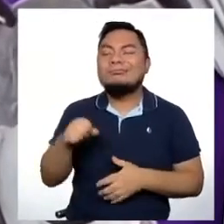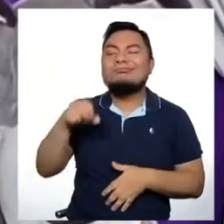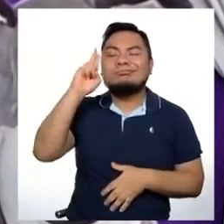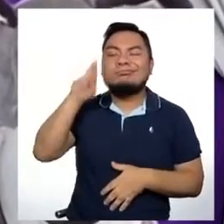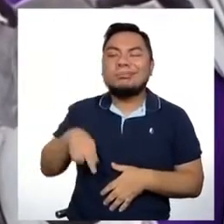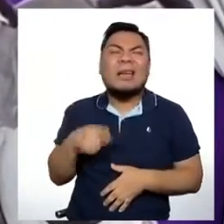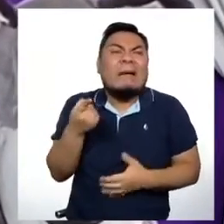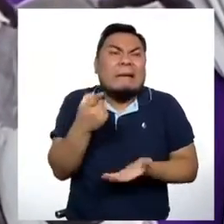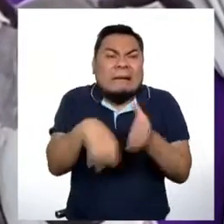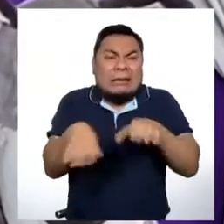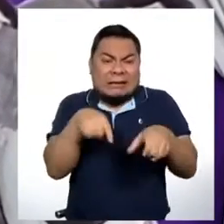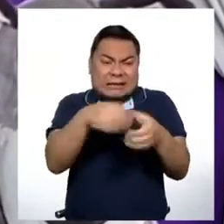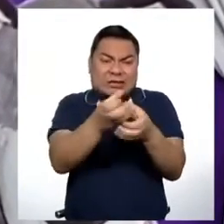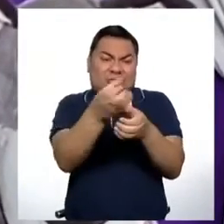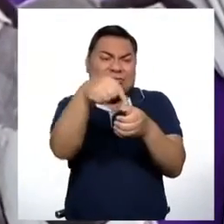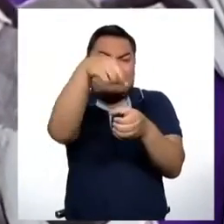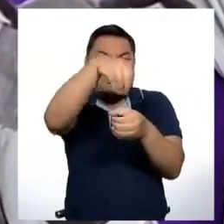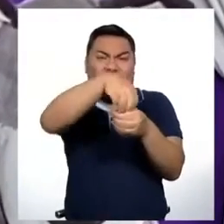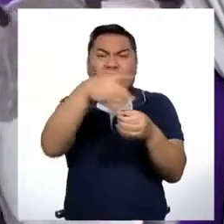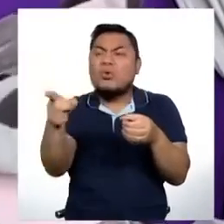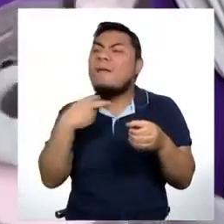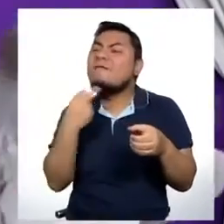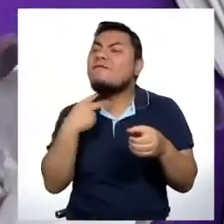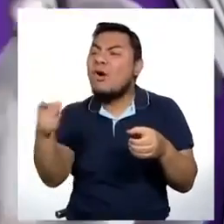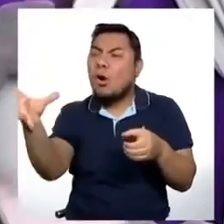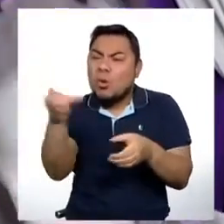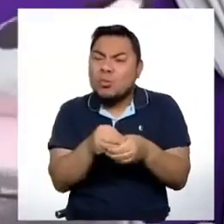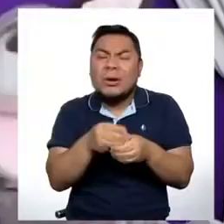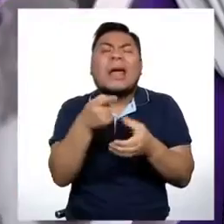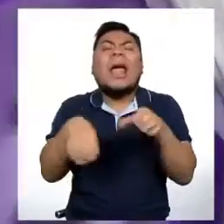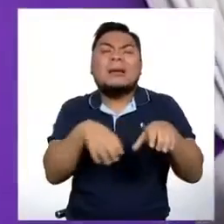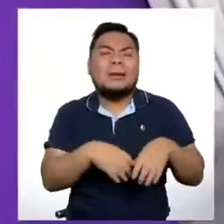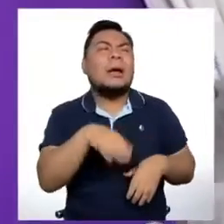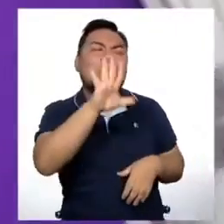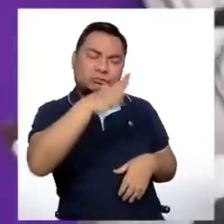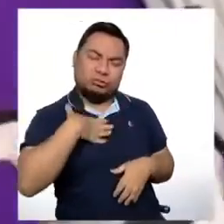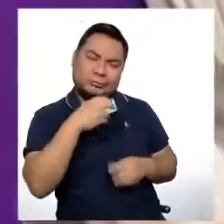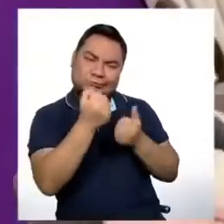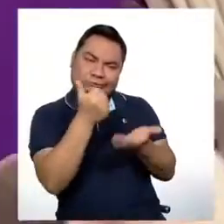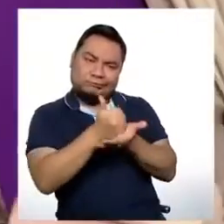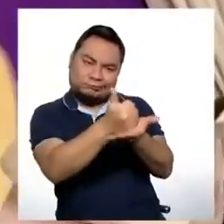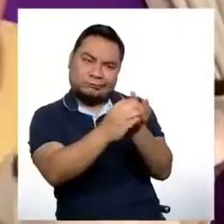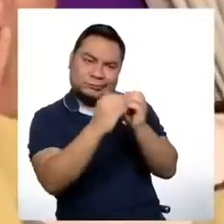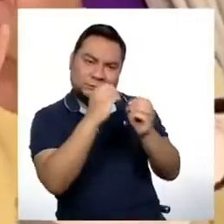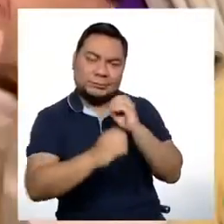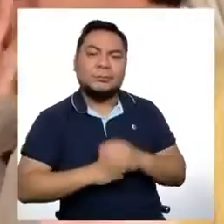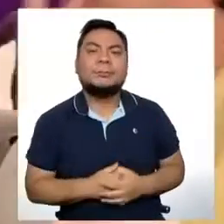Pero ¿y ahora qué hago con esto? ¿Y con su voz? Ahora lo solucionamos.